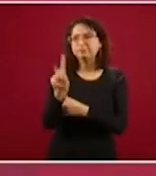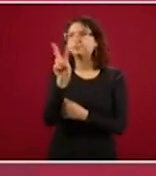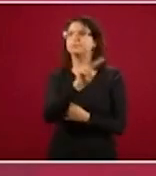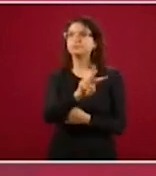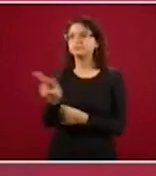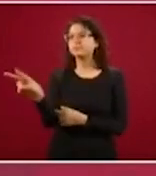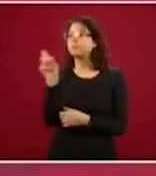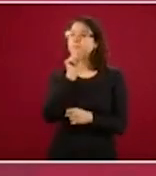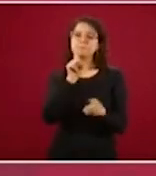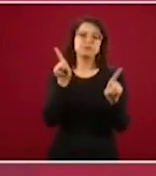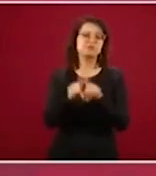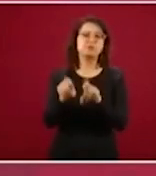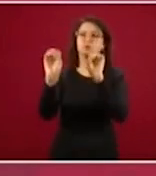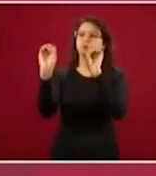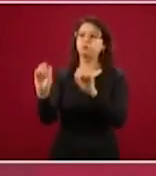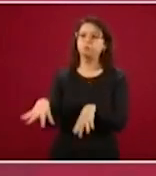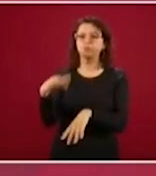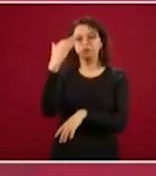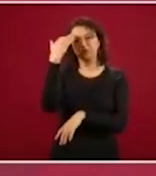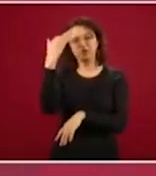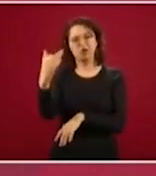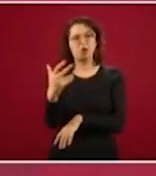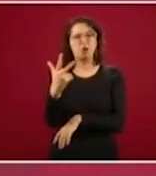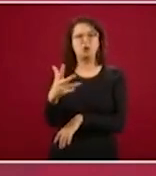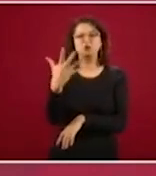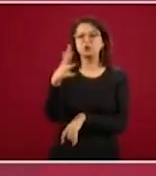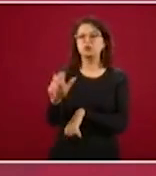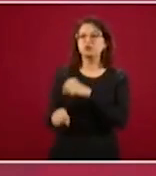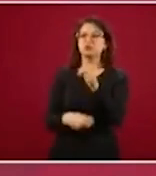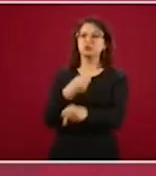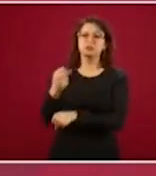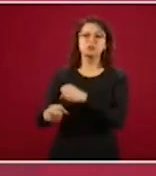abandonado, llevaba como 8 o 10 años,